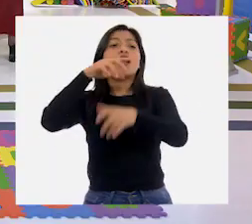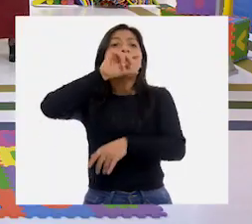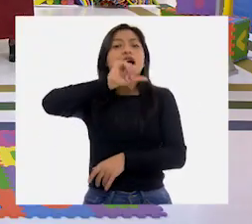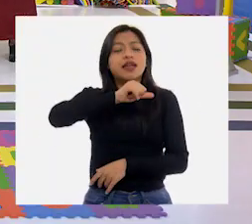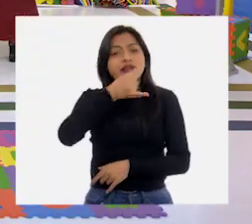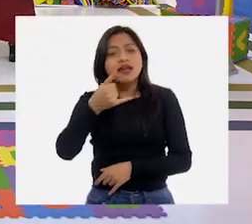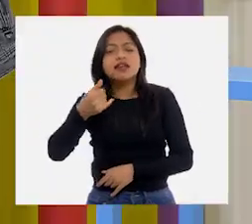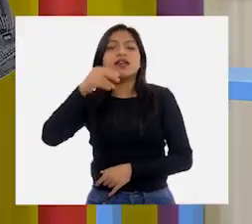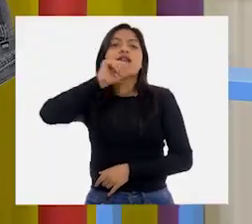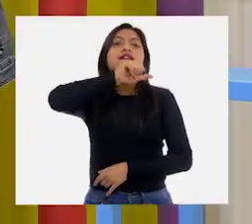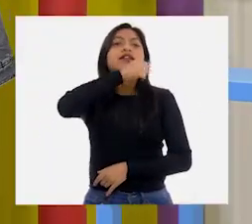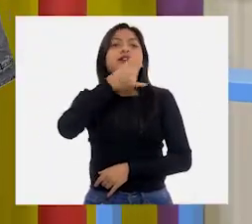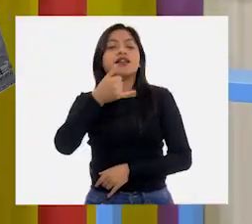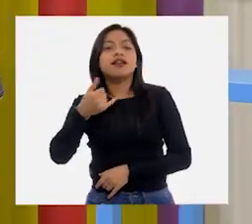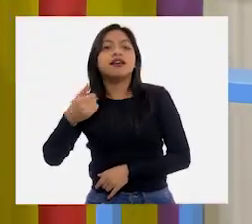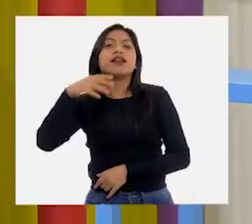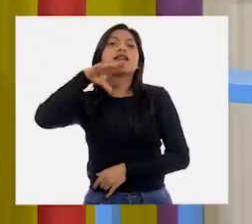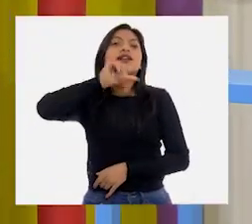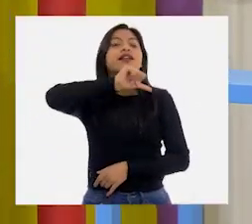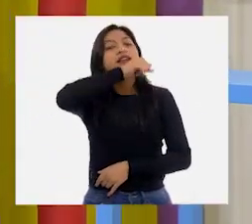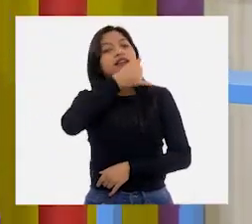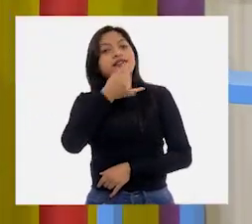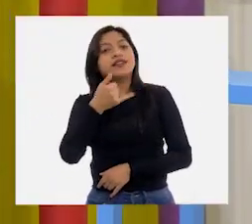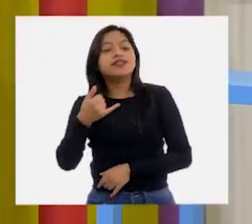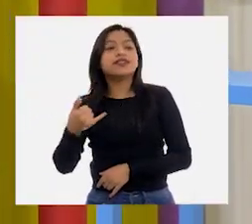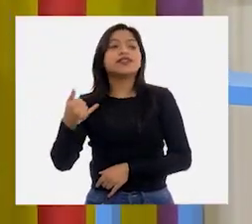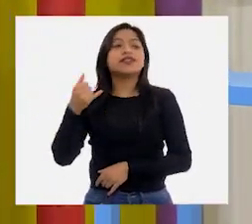¡Ay, ay, ay, ay!